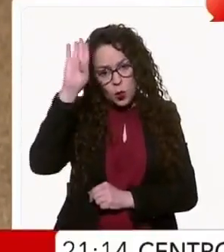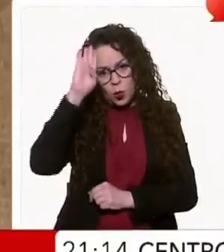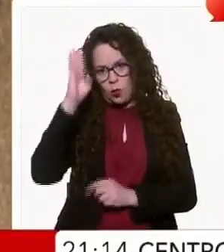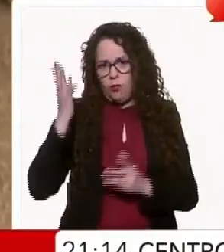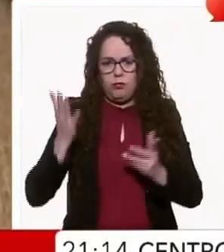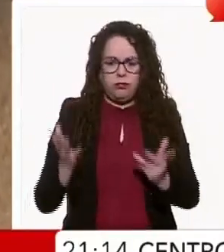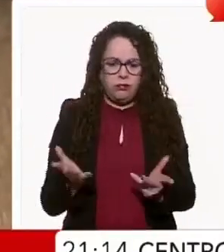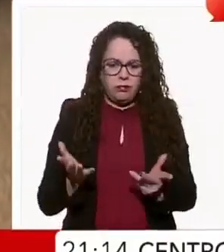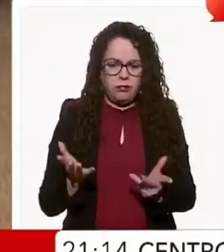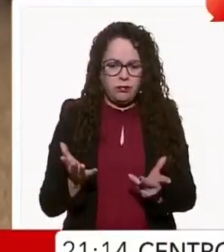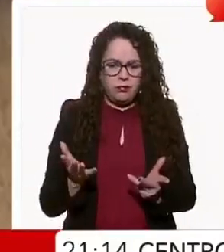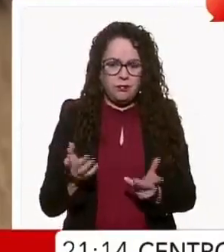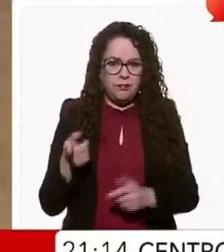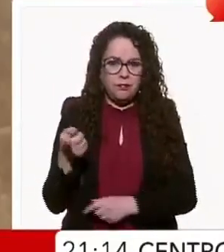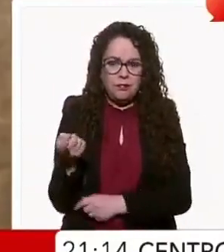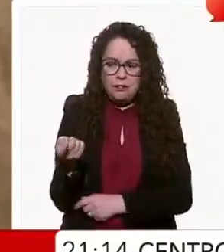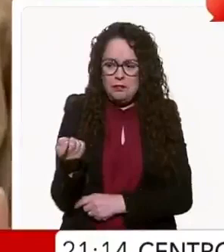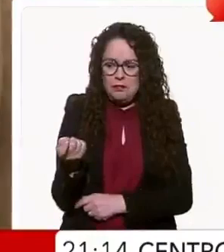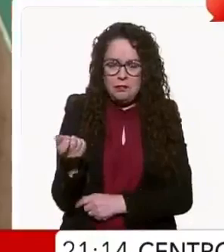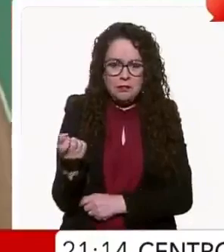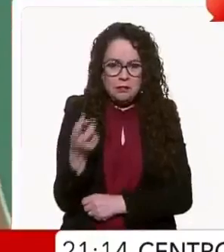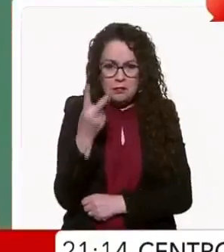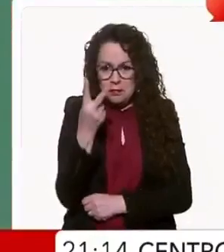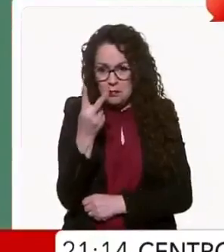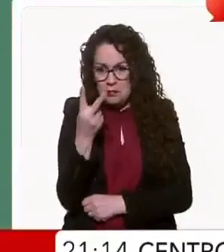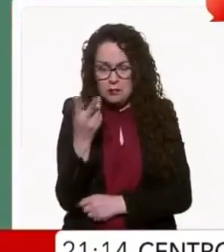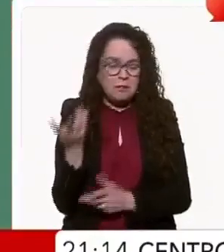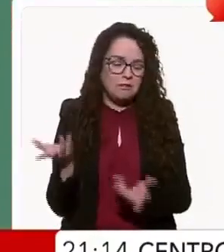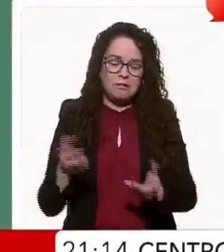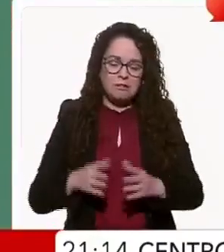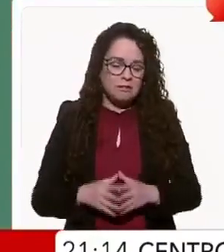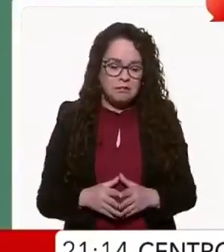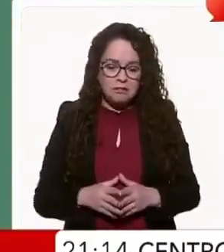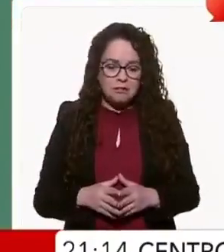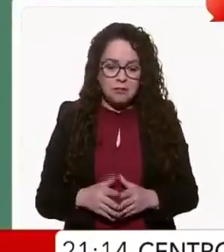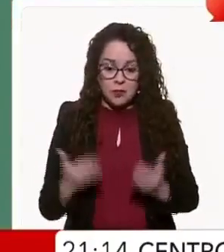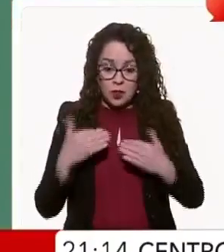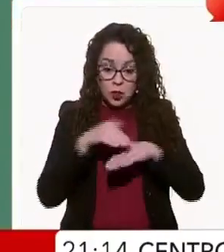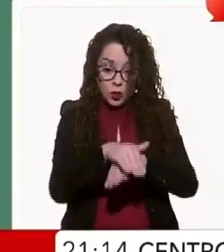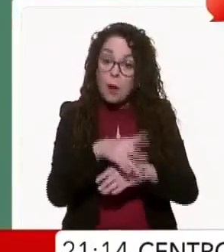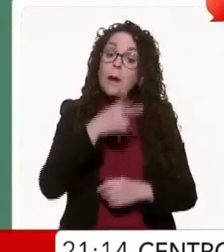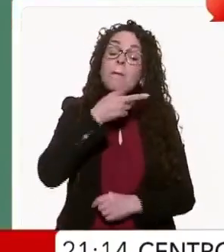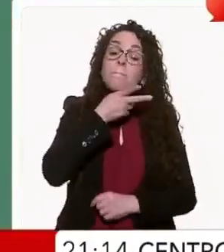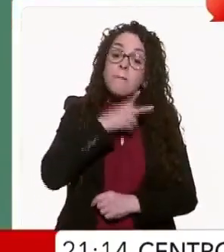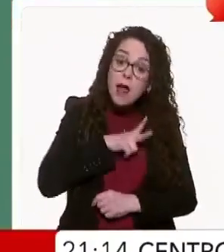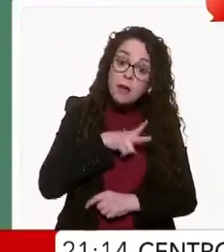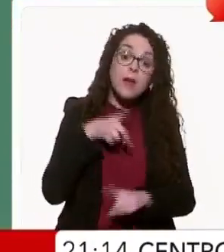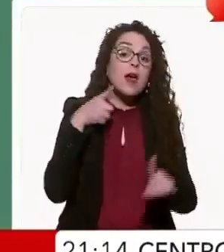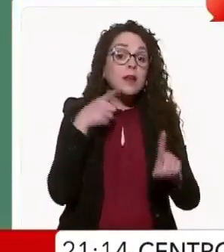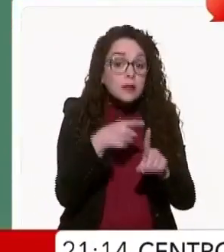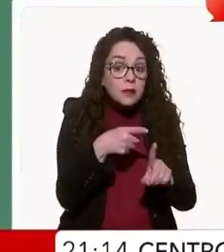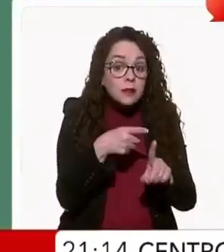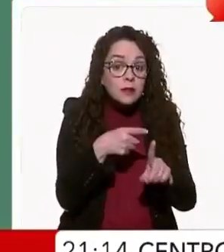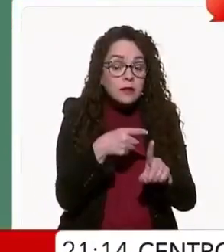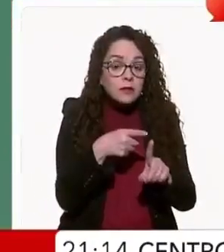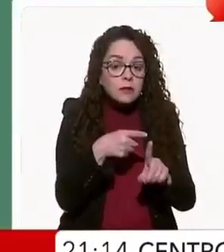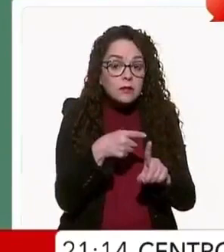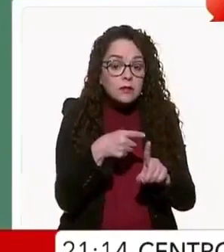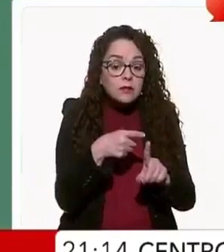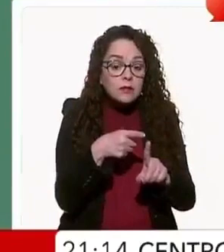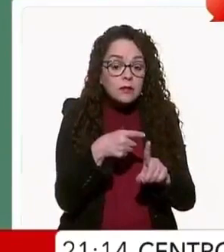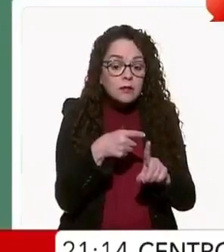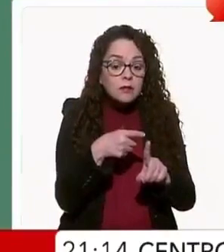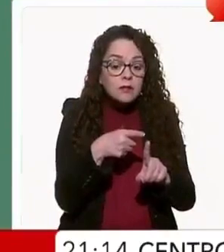Entonces, en el caso de Pemex, pues lo que está demandando es